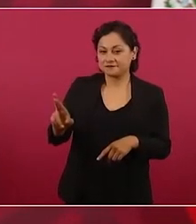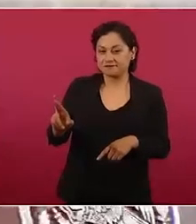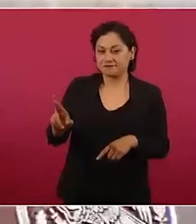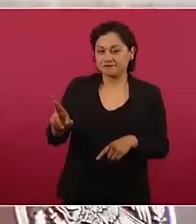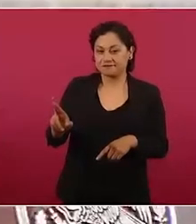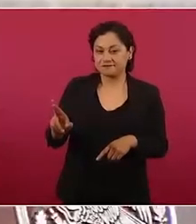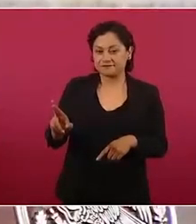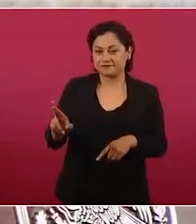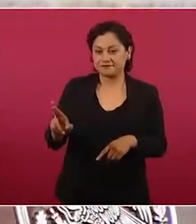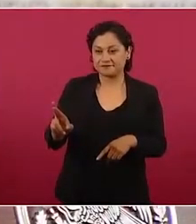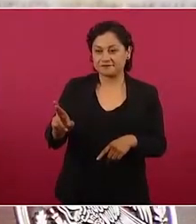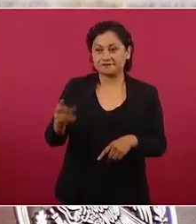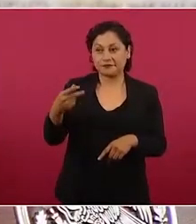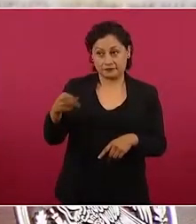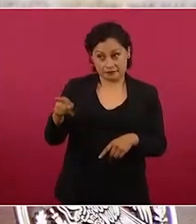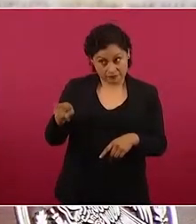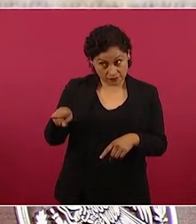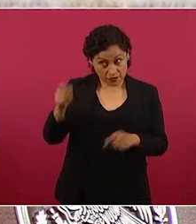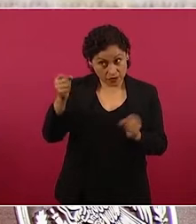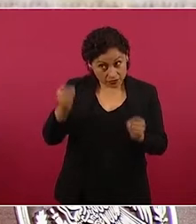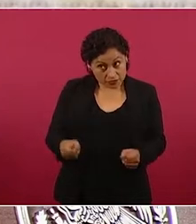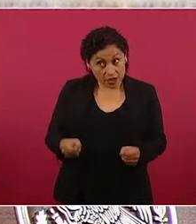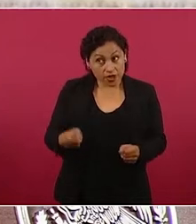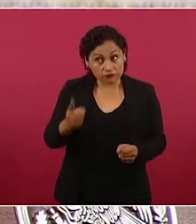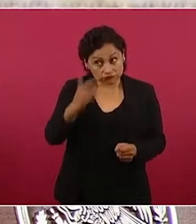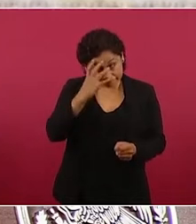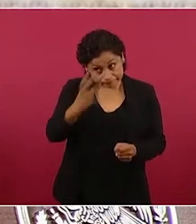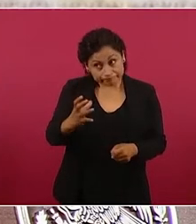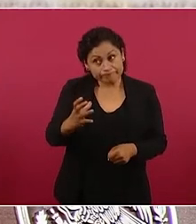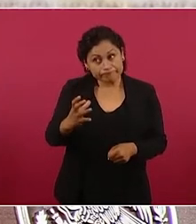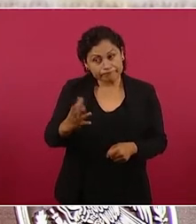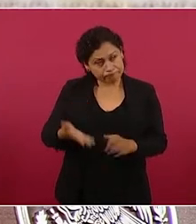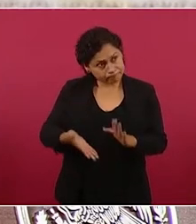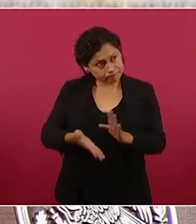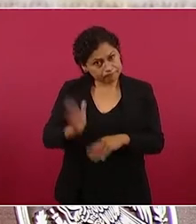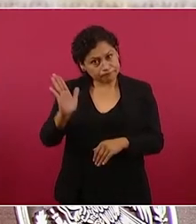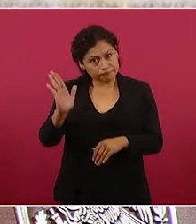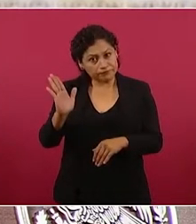Le dice: pero te vas, ¿eh? Porque así decían aquí.